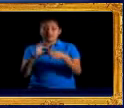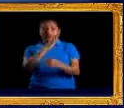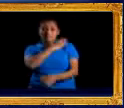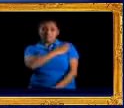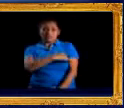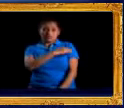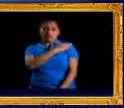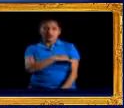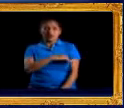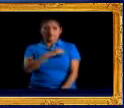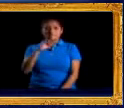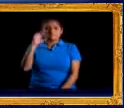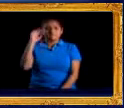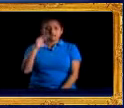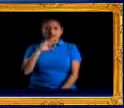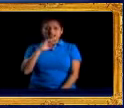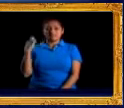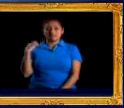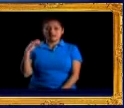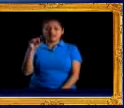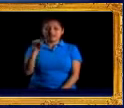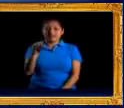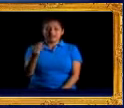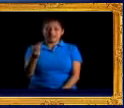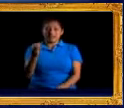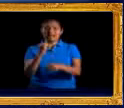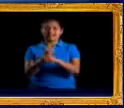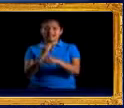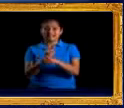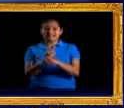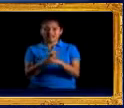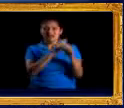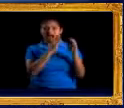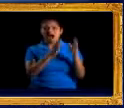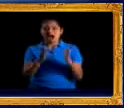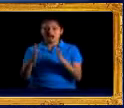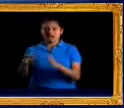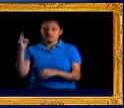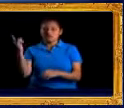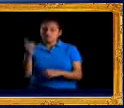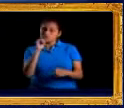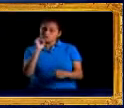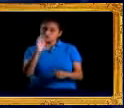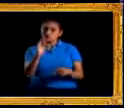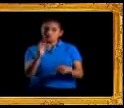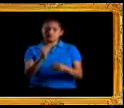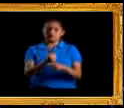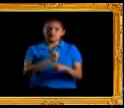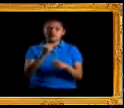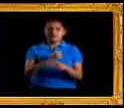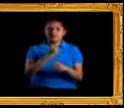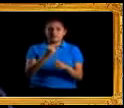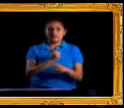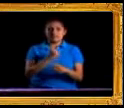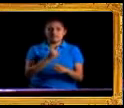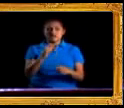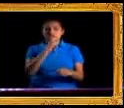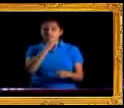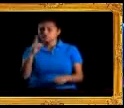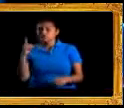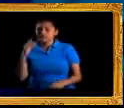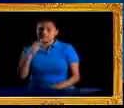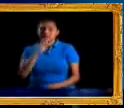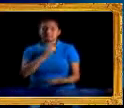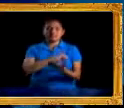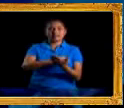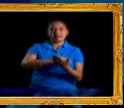de la misericordia es para que la iglesia arregle todos sus problemas, hermano. Busque la santidad, busque el amor,